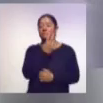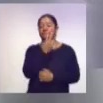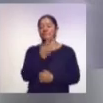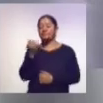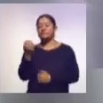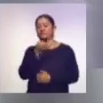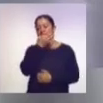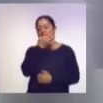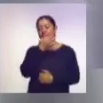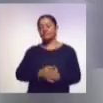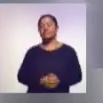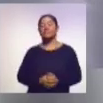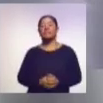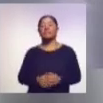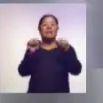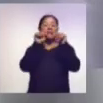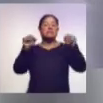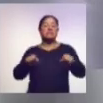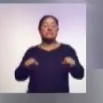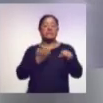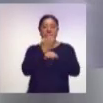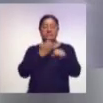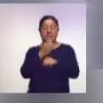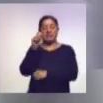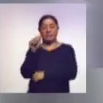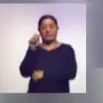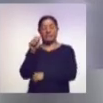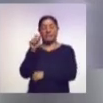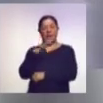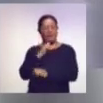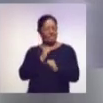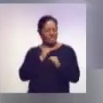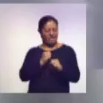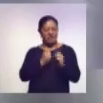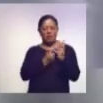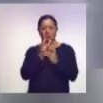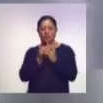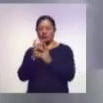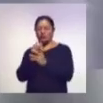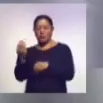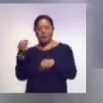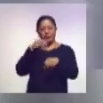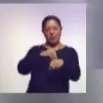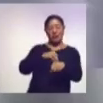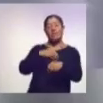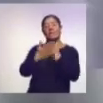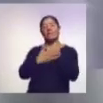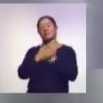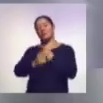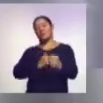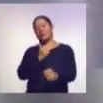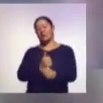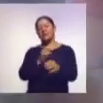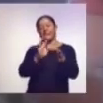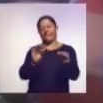2:09 p.m. Por su parte, el sistema estatal de becas se fortalecerá con un nuevo componente para el próximo año. Aquí los